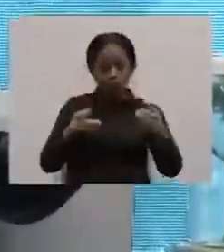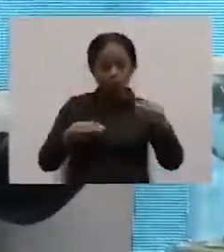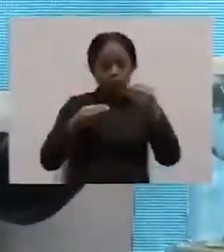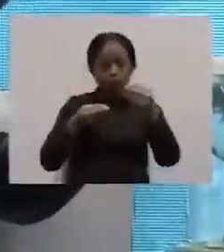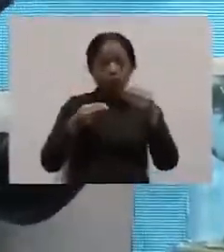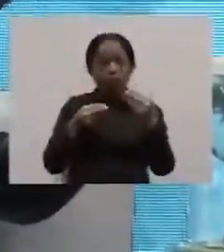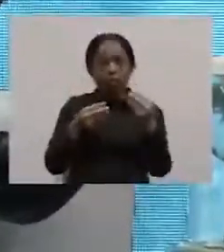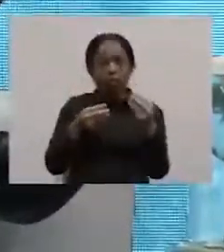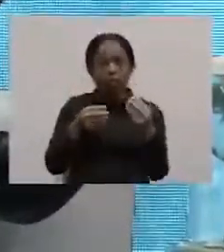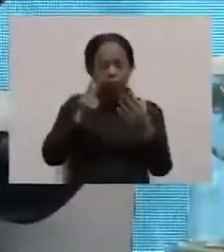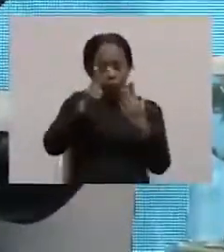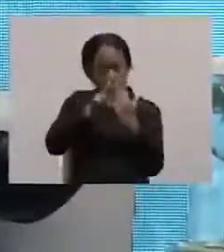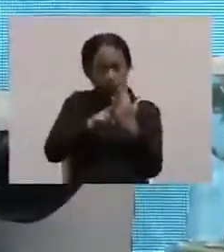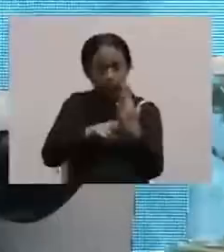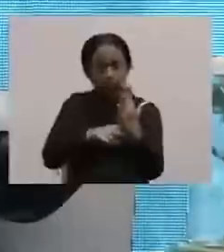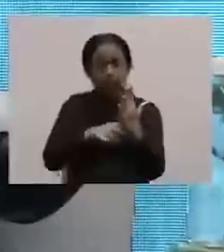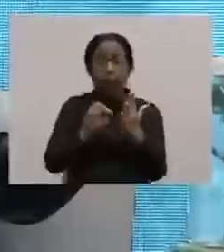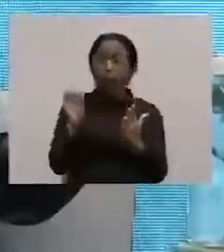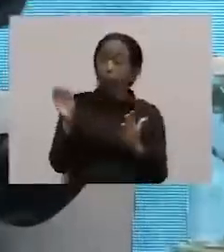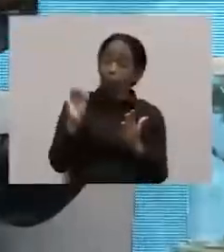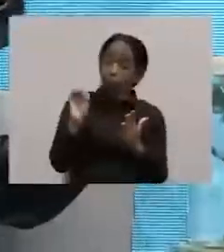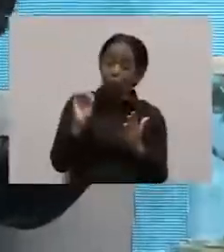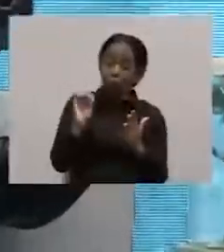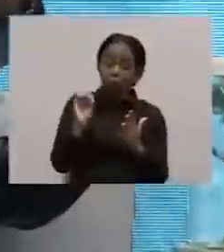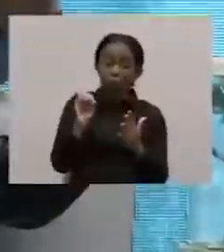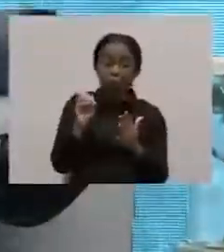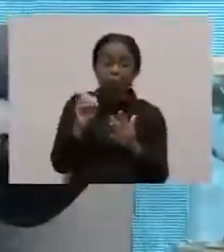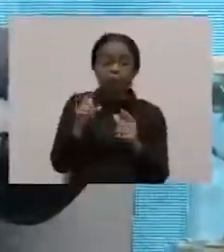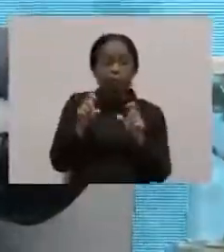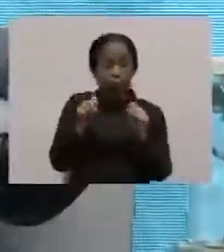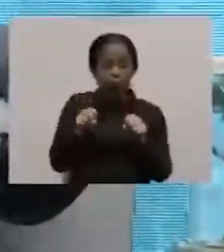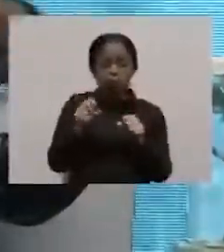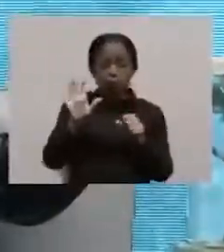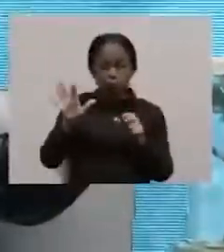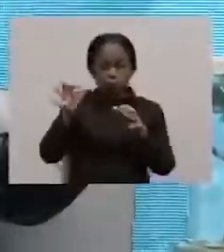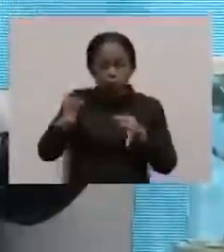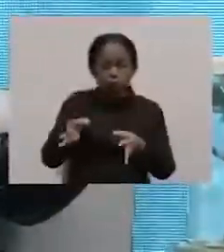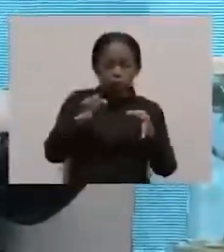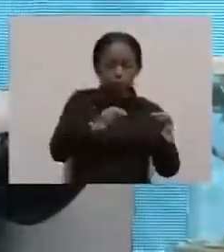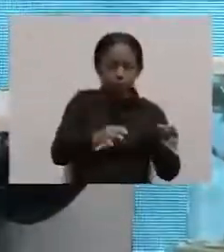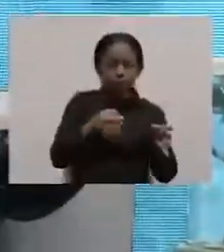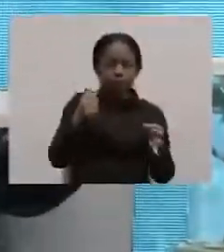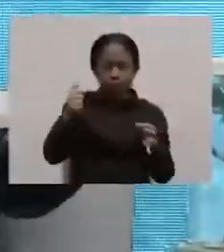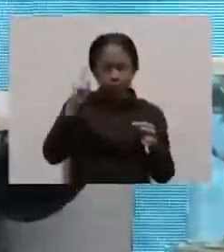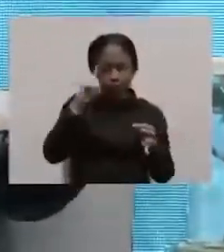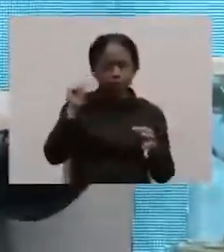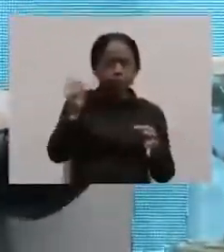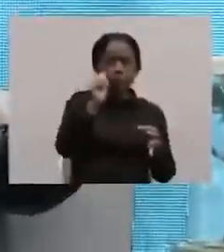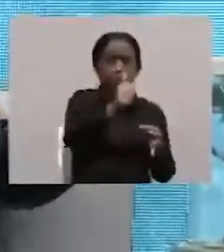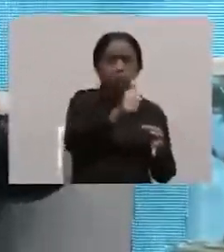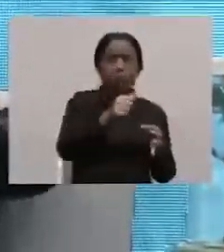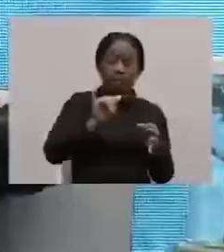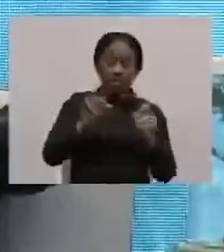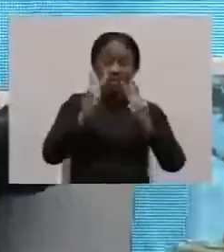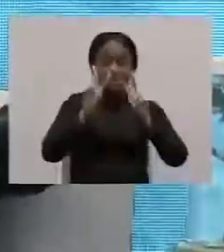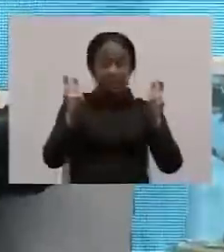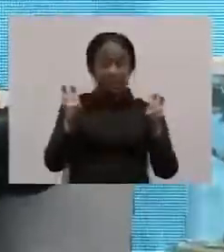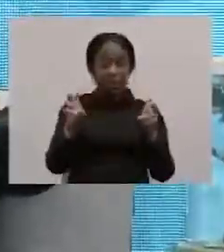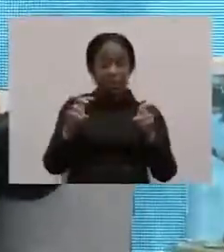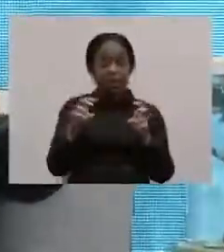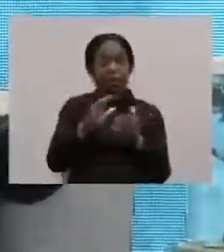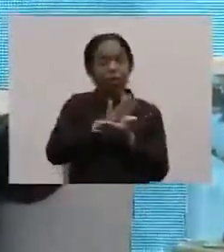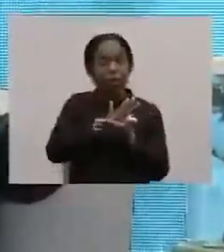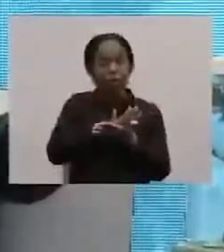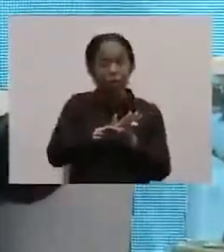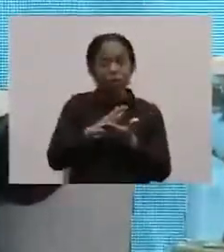hacerse su opinión o de utilidad para tomar decisiones. Entonces, ese es un tema que el colegio, uno de los retos que